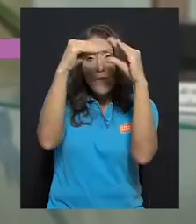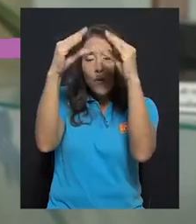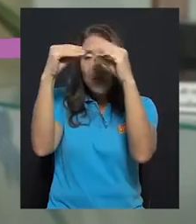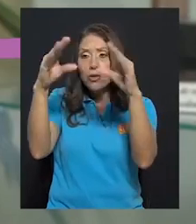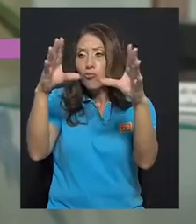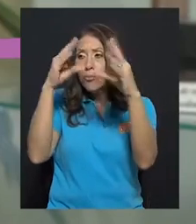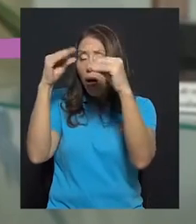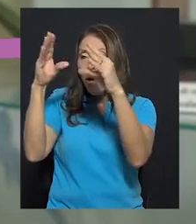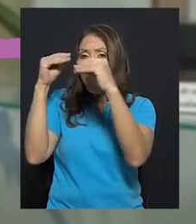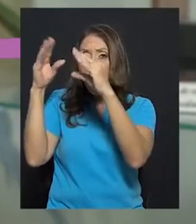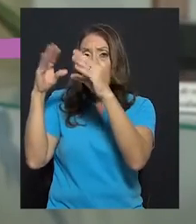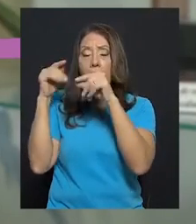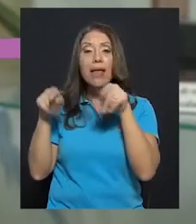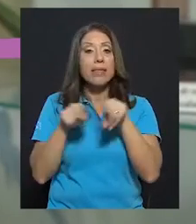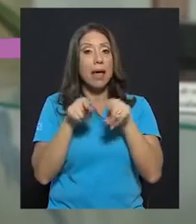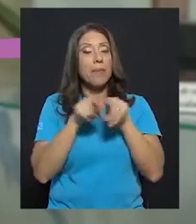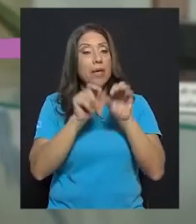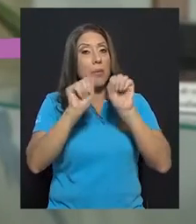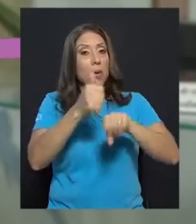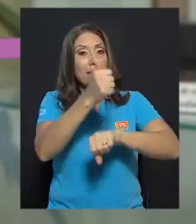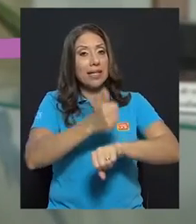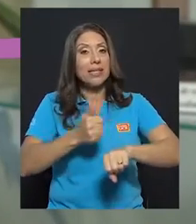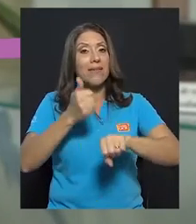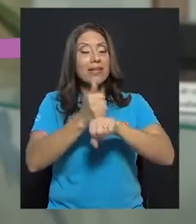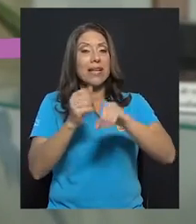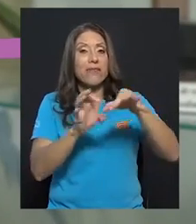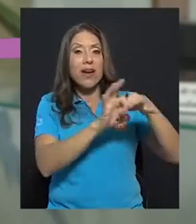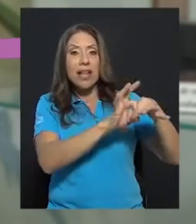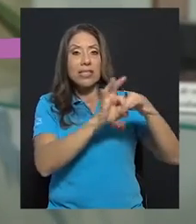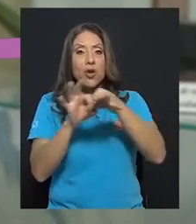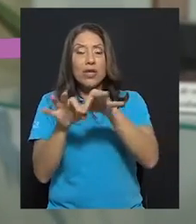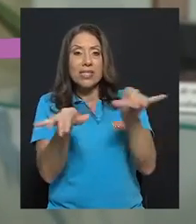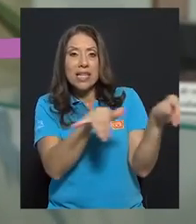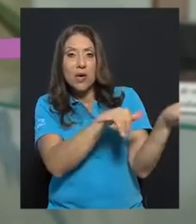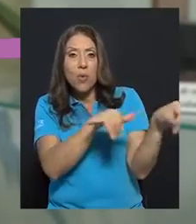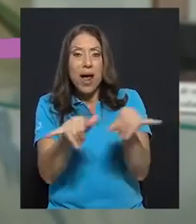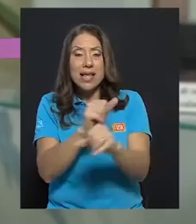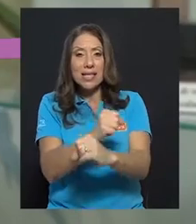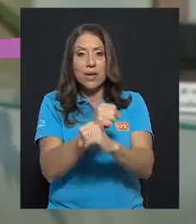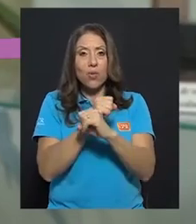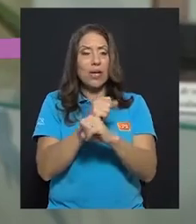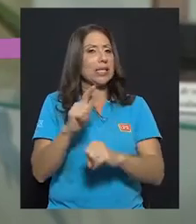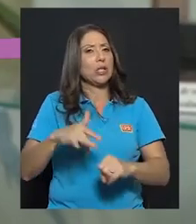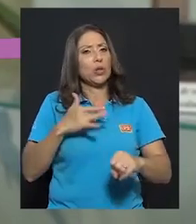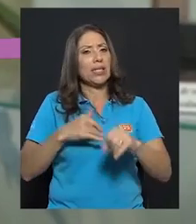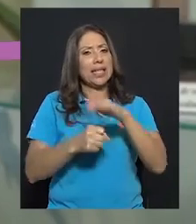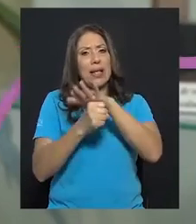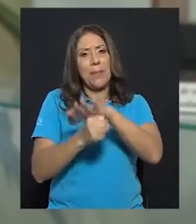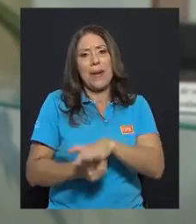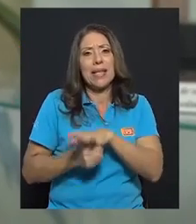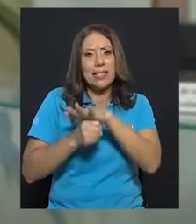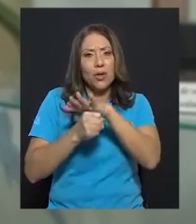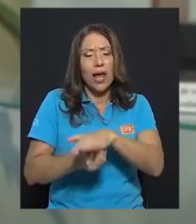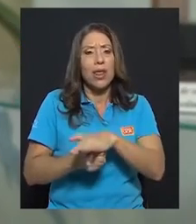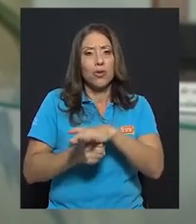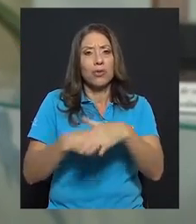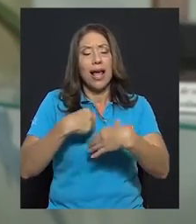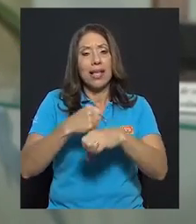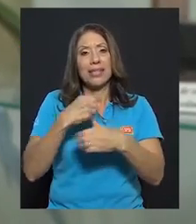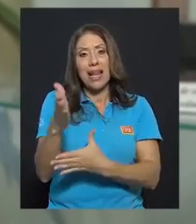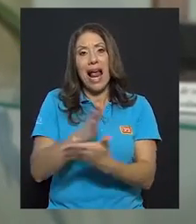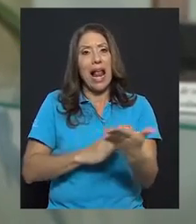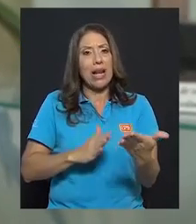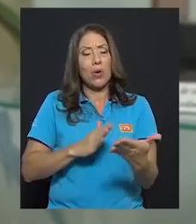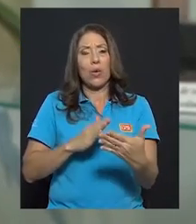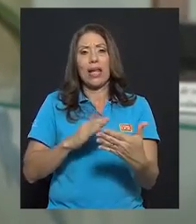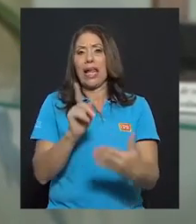establecer relaciones igualitarias, seguras, donde de ninguna manera se sientan presionados a hacer algo que no les hace sentir